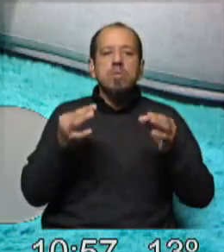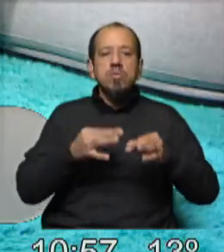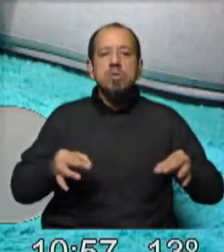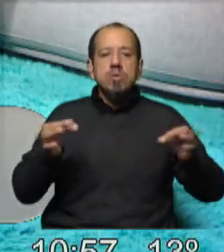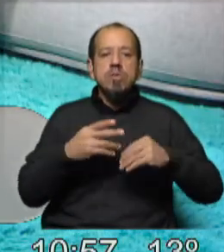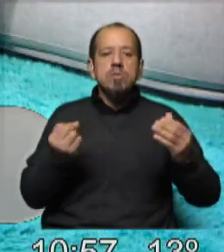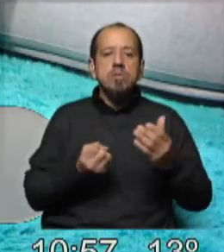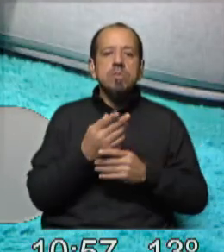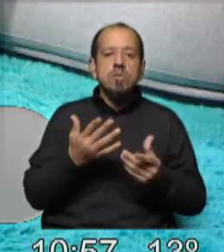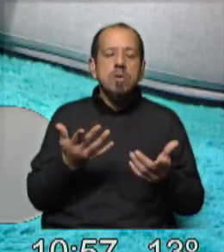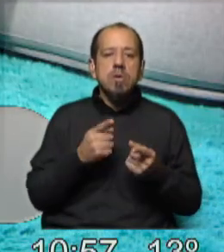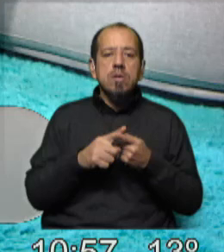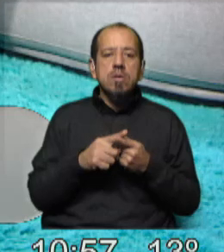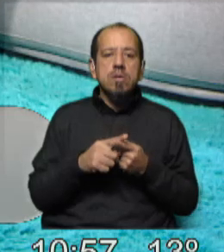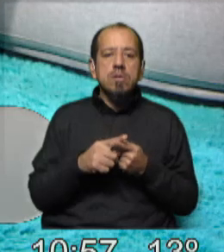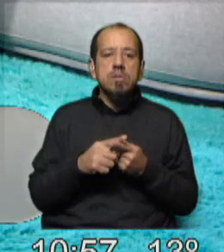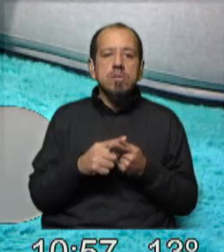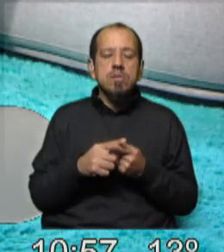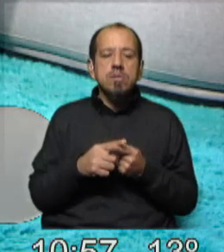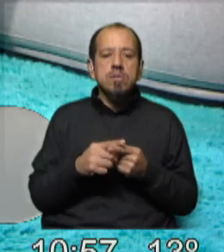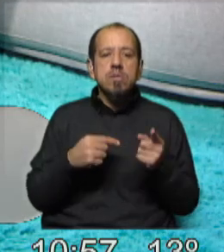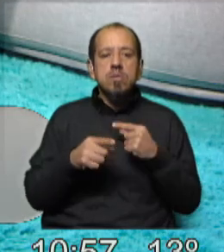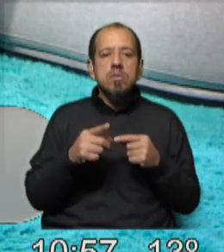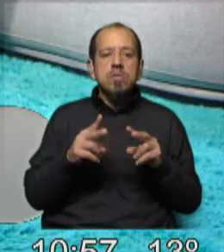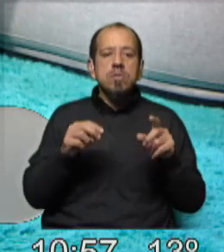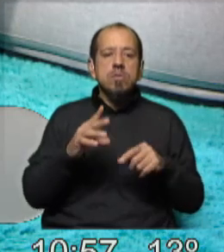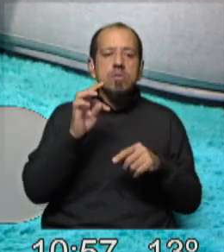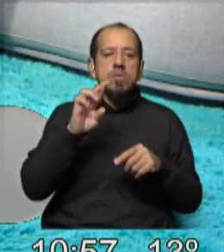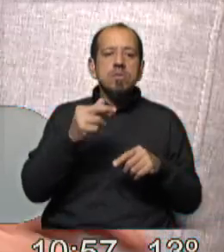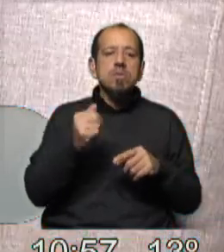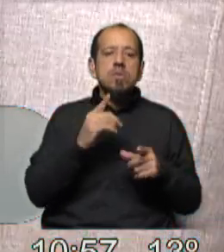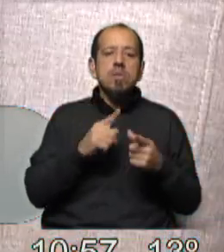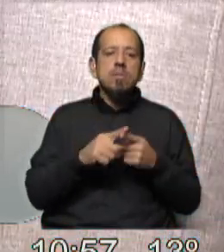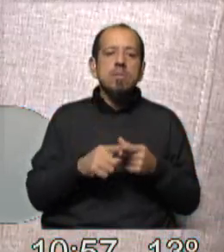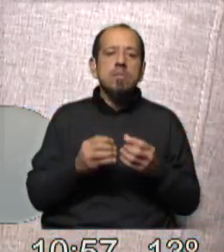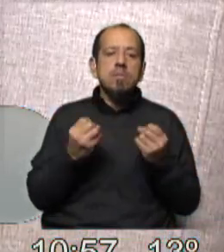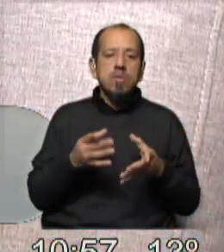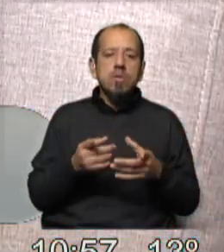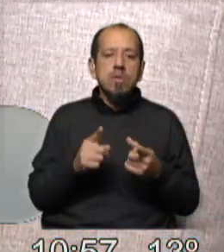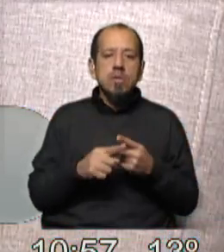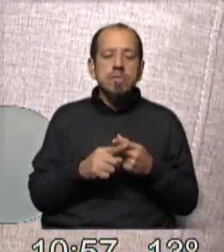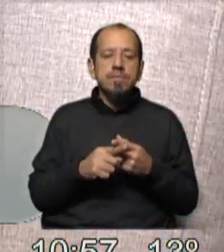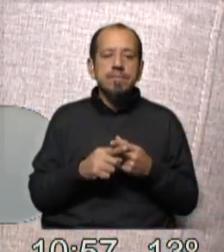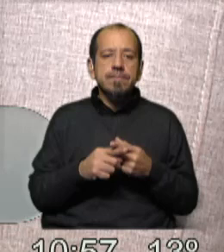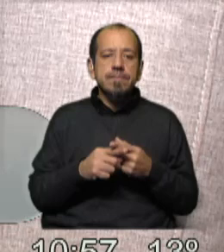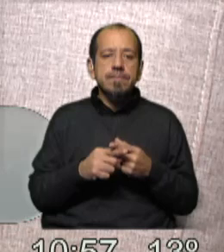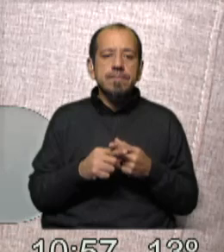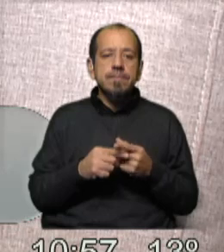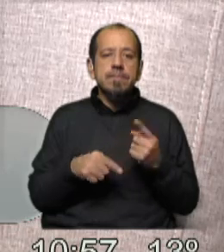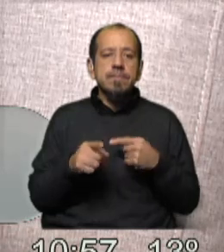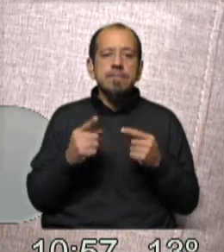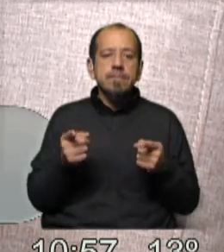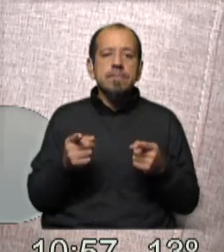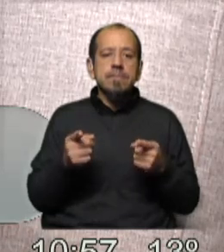rock and roll en nuestra juventud, yo hago una similitud con el trap. El trap, era lo que te iba a decir. ¿Por qué? Porque si vos vas a la